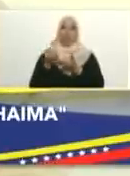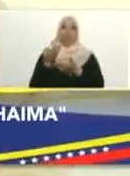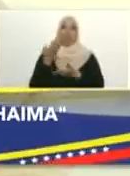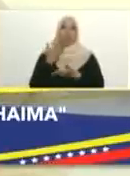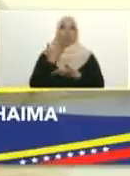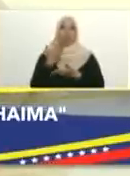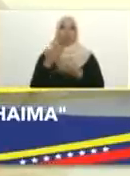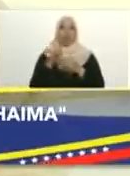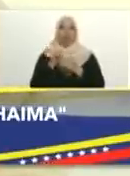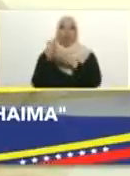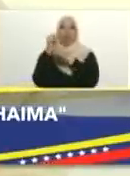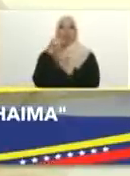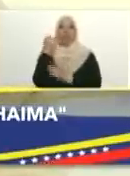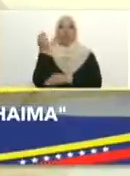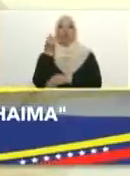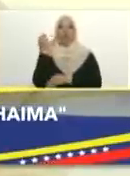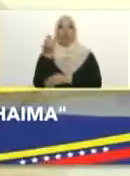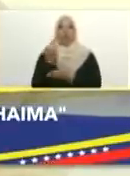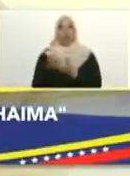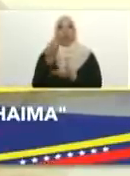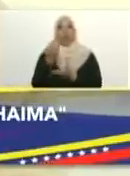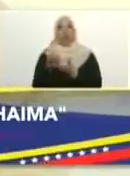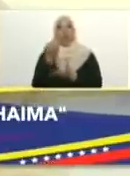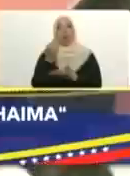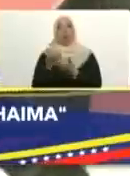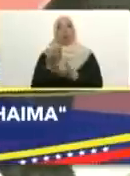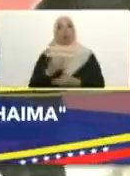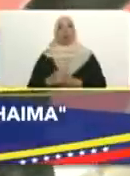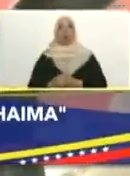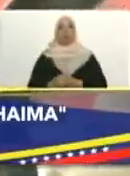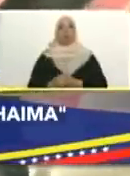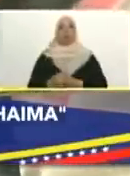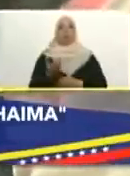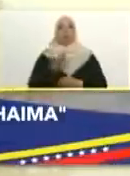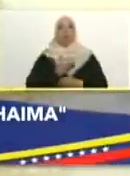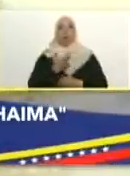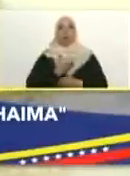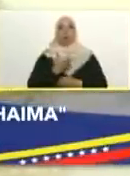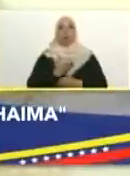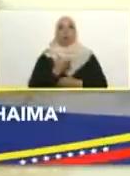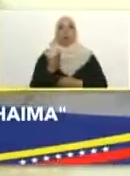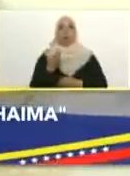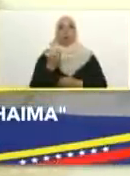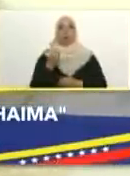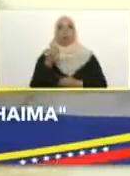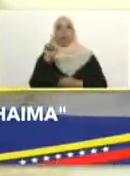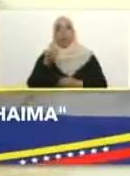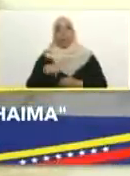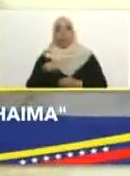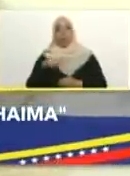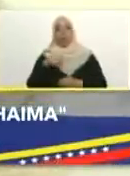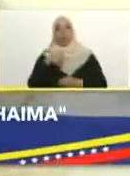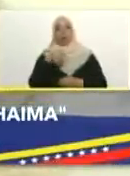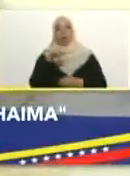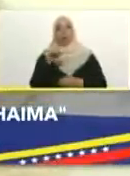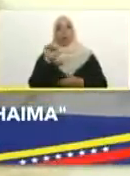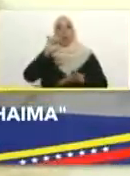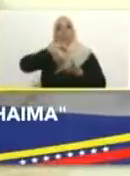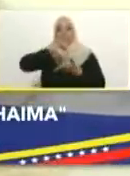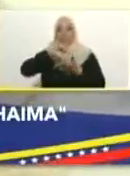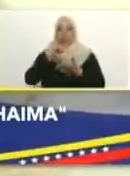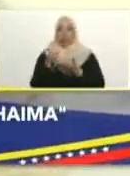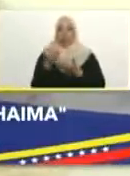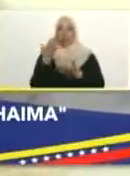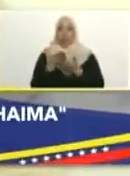Gobernador, líder joven de Monaga. La alcaldesa de Maturín, presente. Me traen